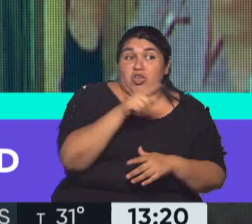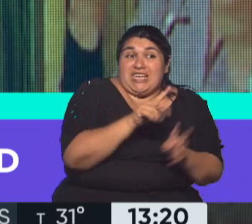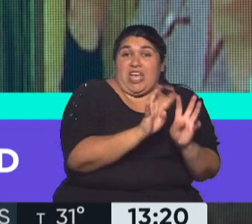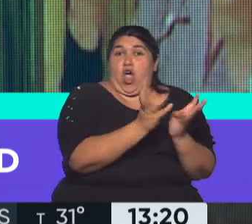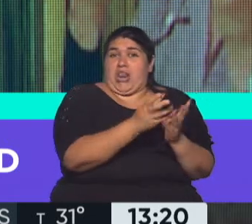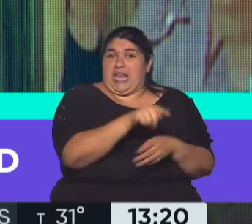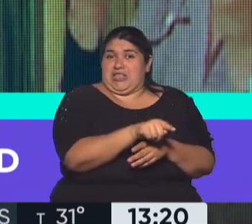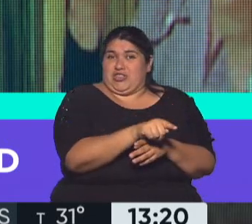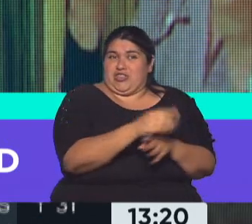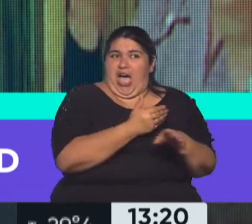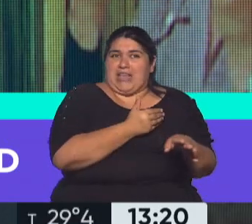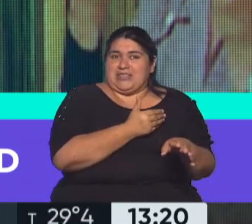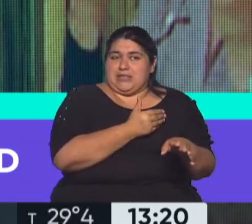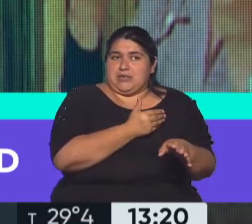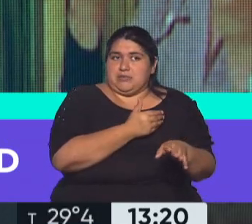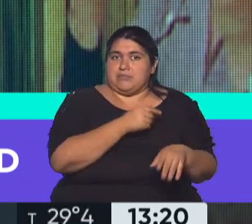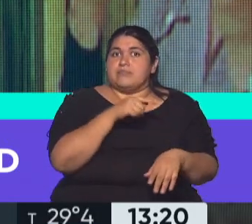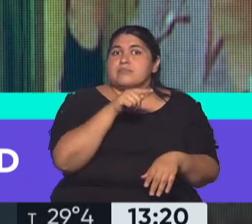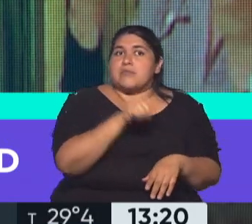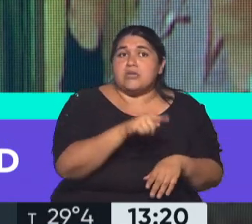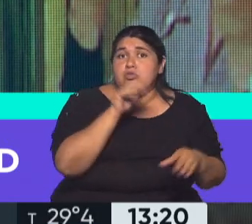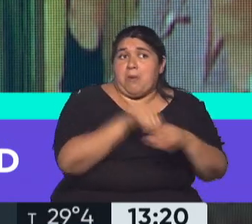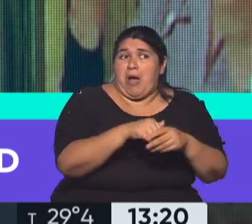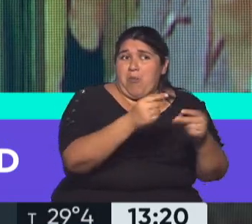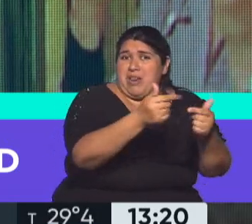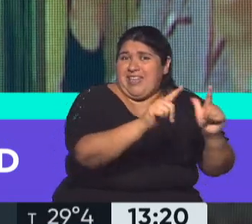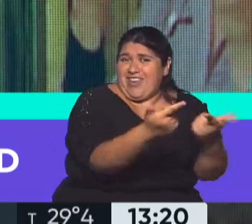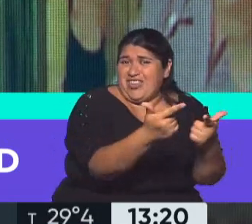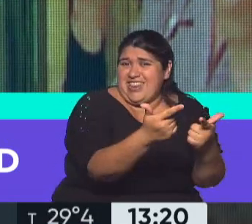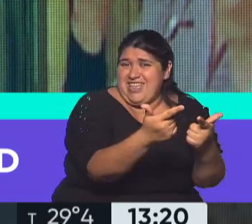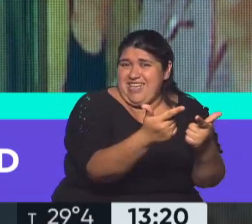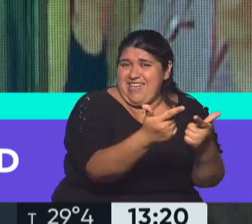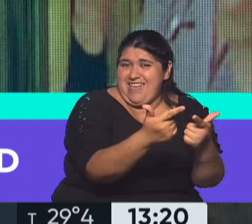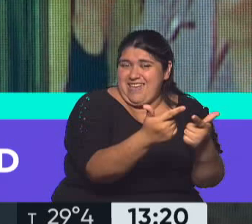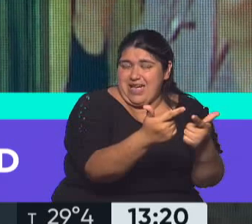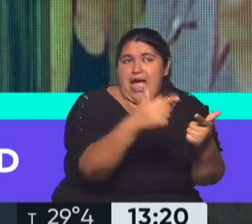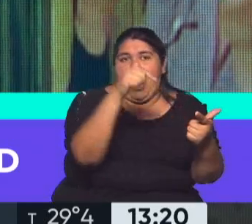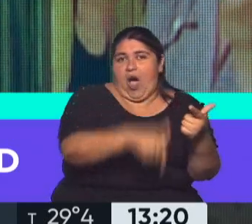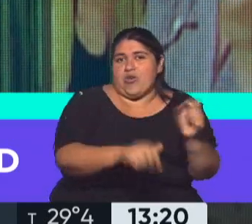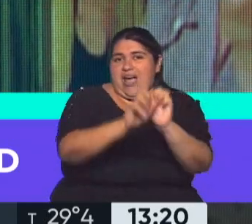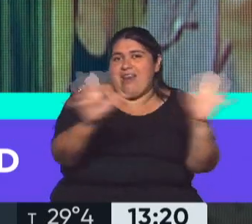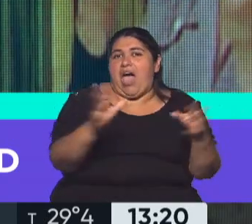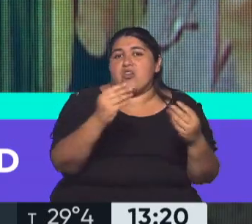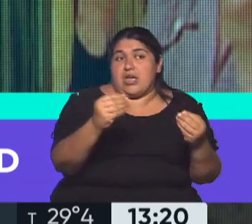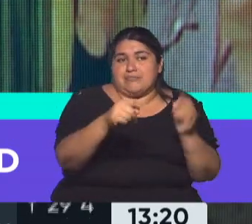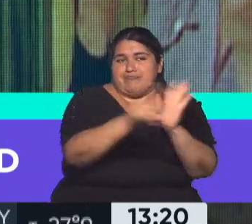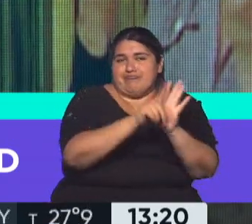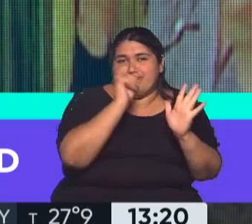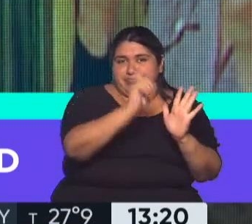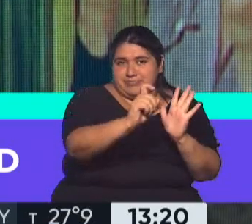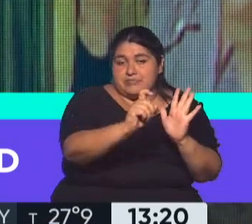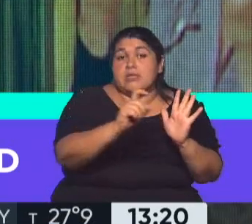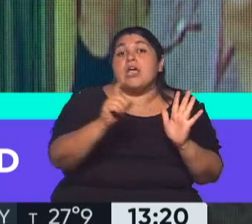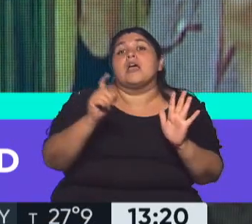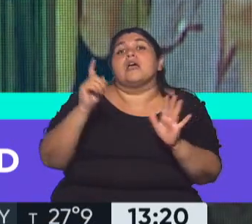Pero ya antes del corralito, no te la daban la plata Claro. porque los bancos no la tenían. Los mismos bancos, ahora está claro, estaba en una ilegalidad. ¿Qué hizo el gobierno?